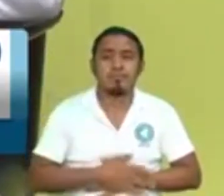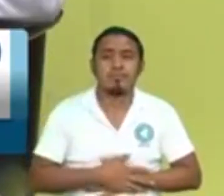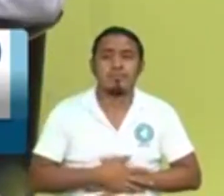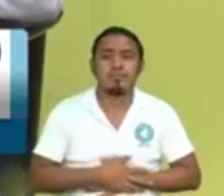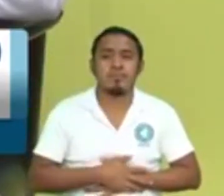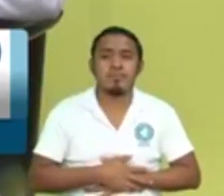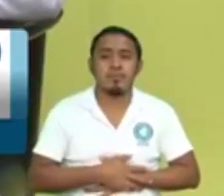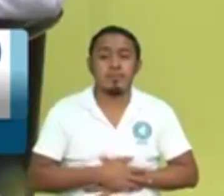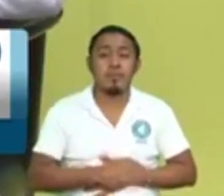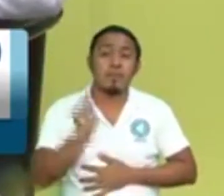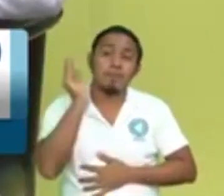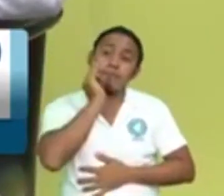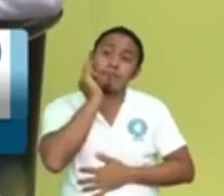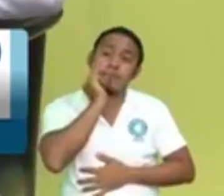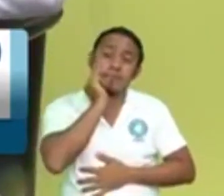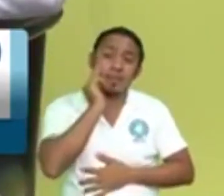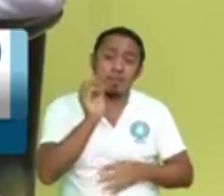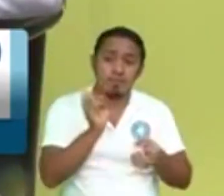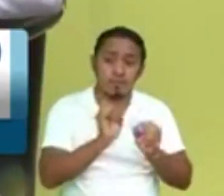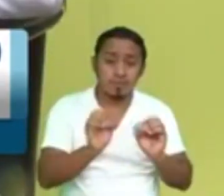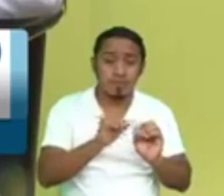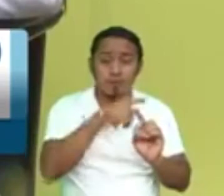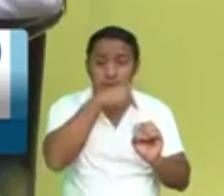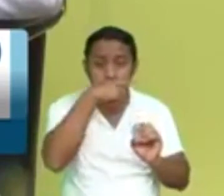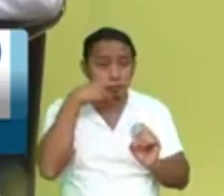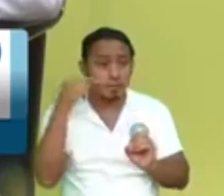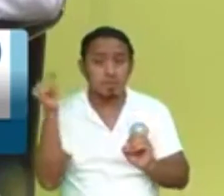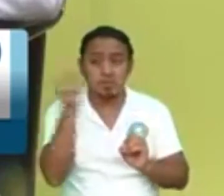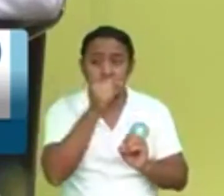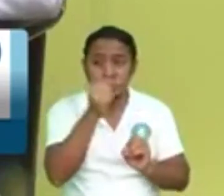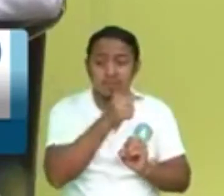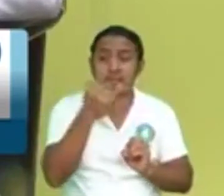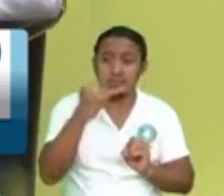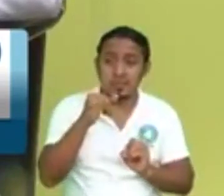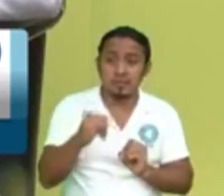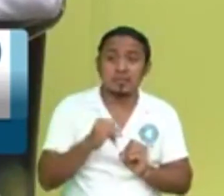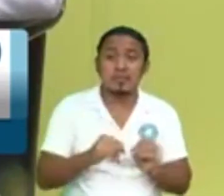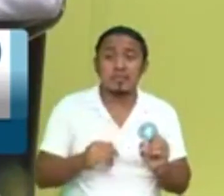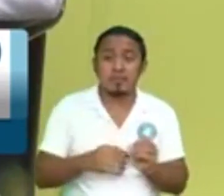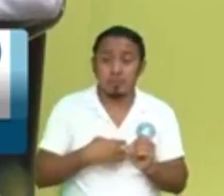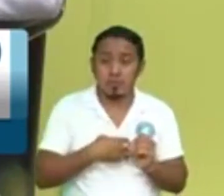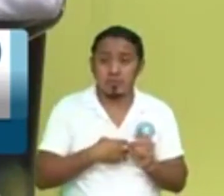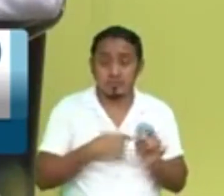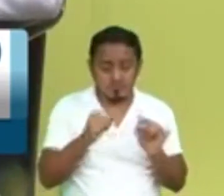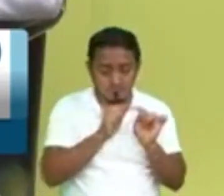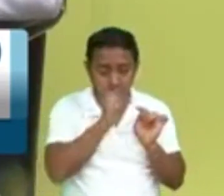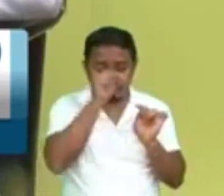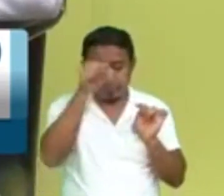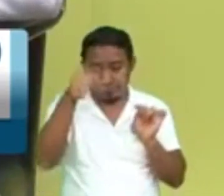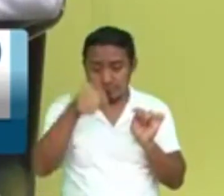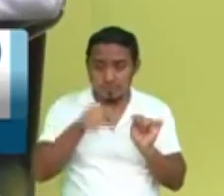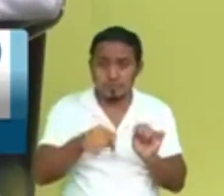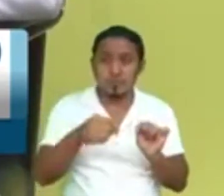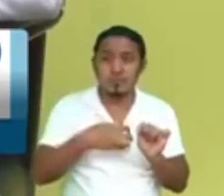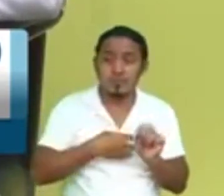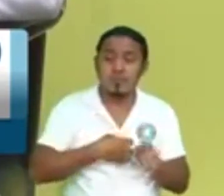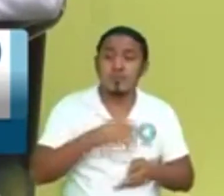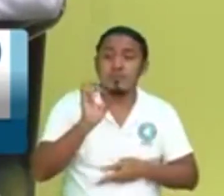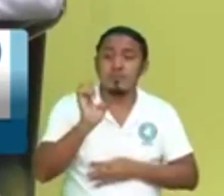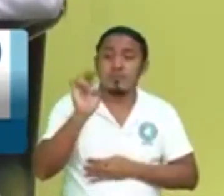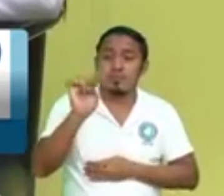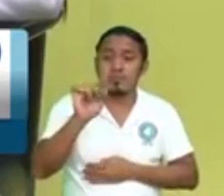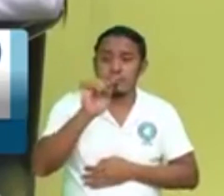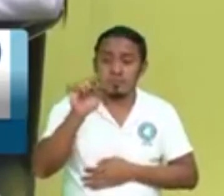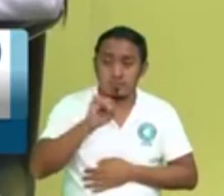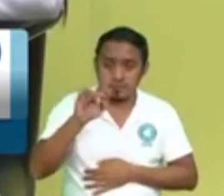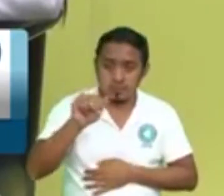no sea la mamá que no haya ingerido, aunque sea el papá que es alcohólico, sí predispone genéticamente porque lleva ciertas enzimas que te